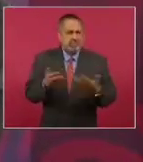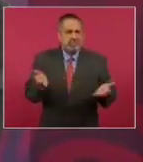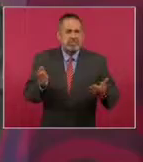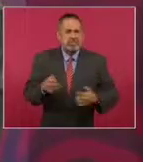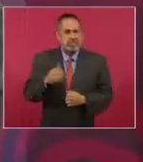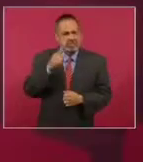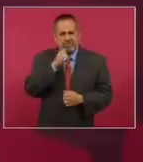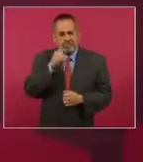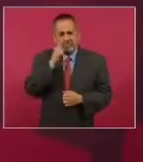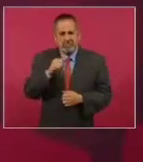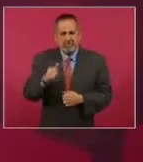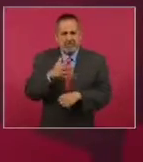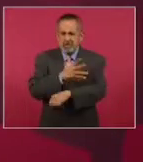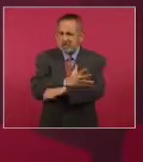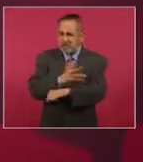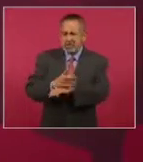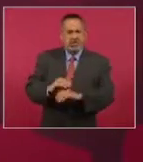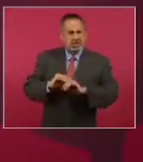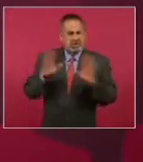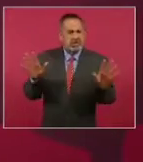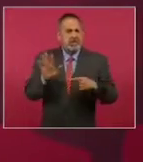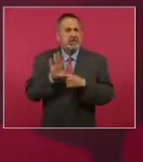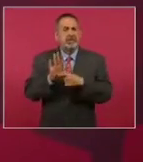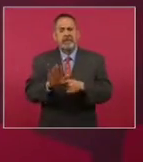actuamos con transparencia,